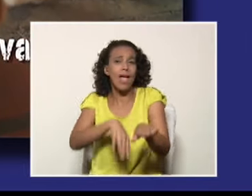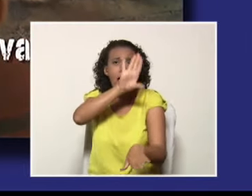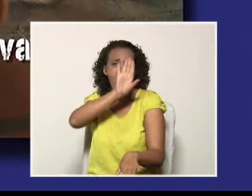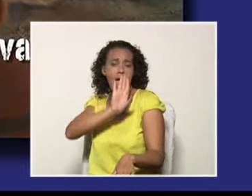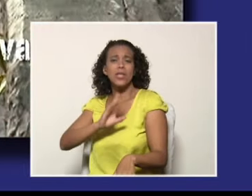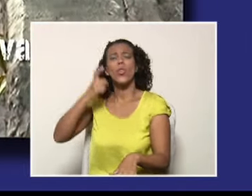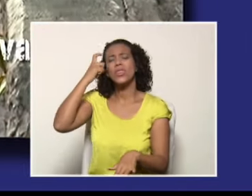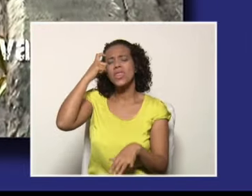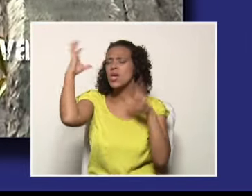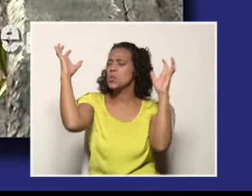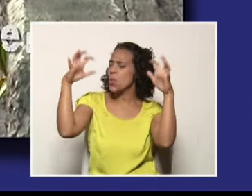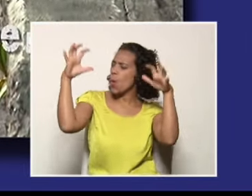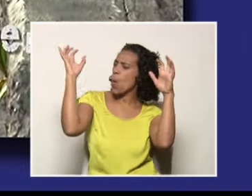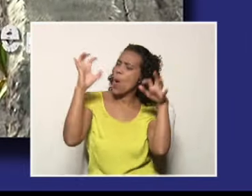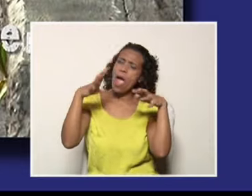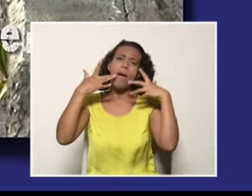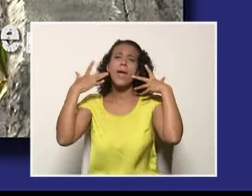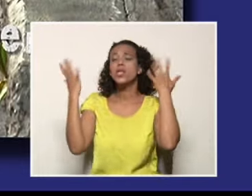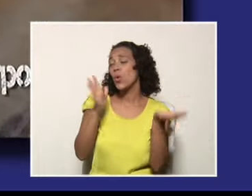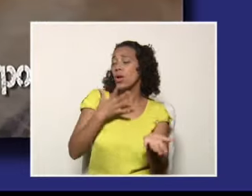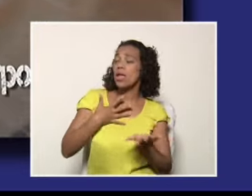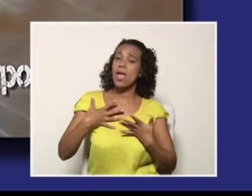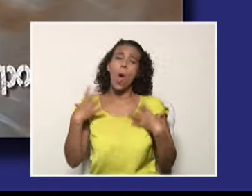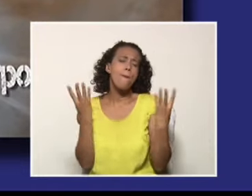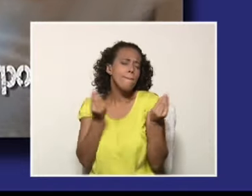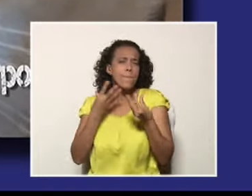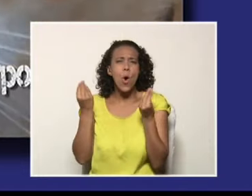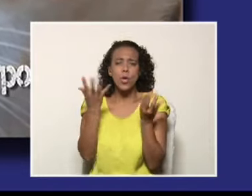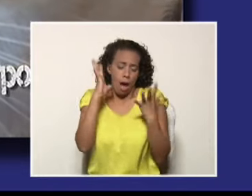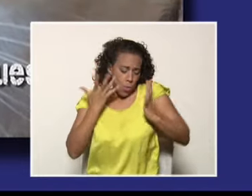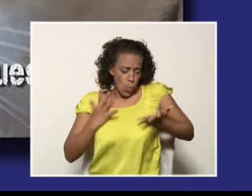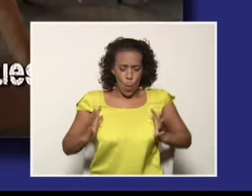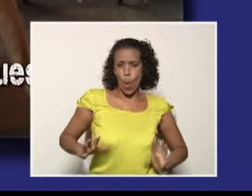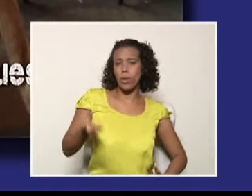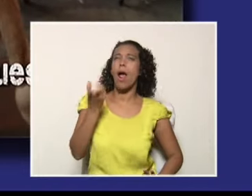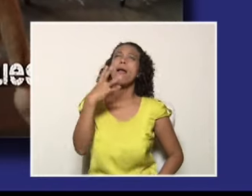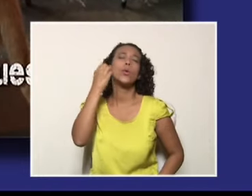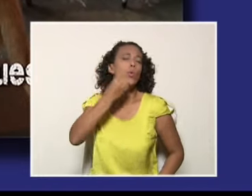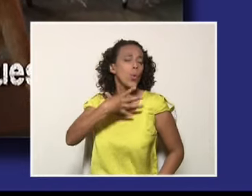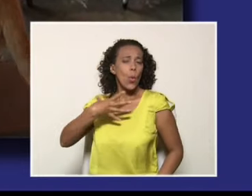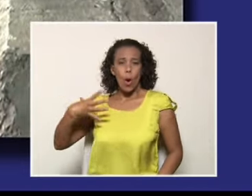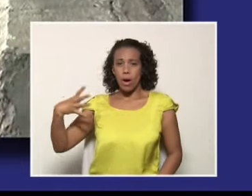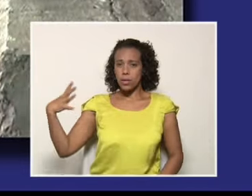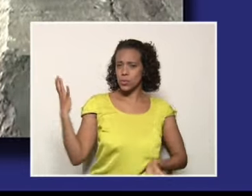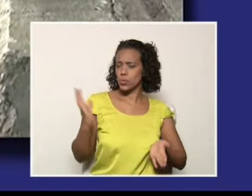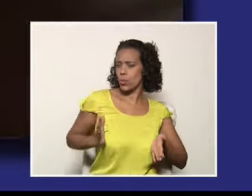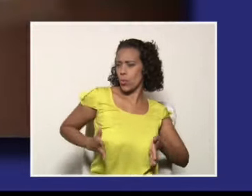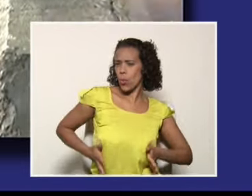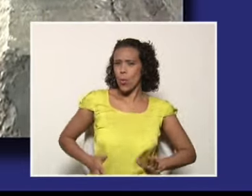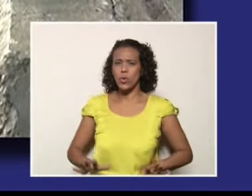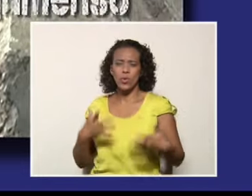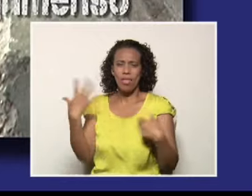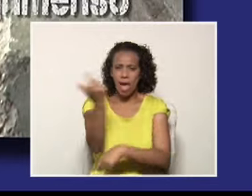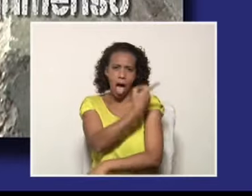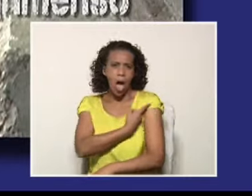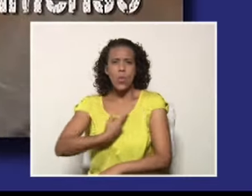Será un día que llueva y quieras besarme mucho, que mi cuerpo dorado lleve tu sombra a cuestas en un